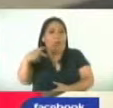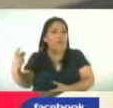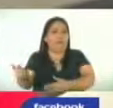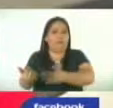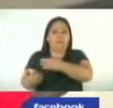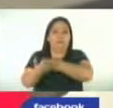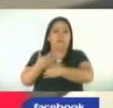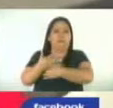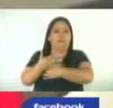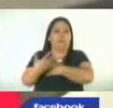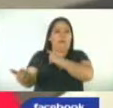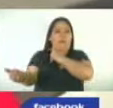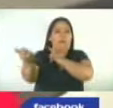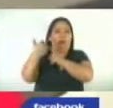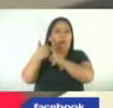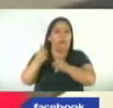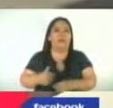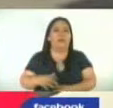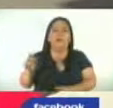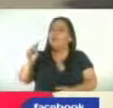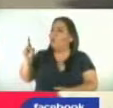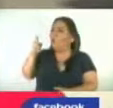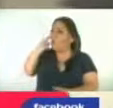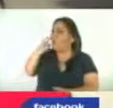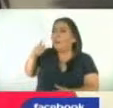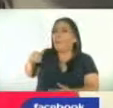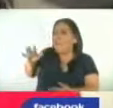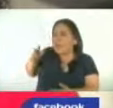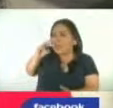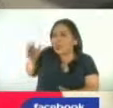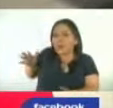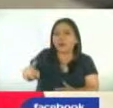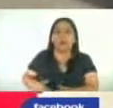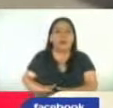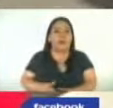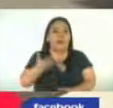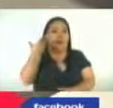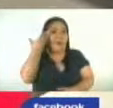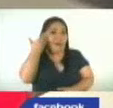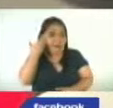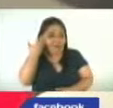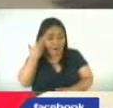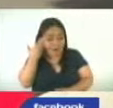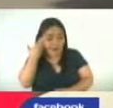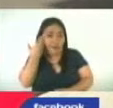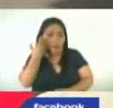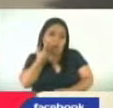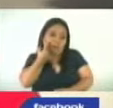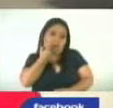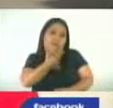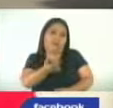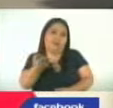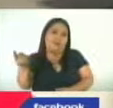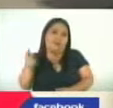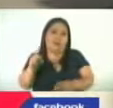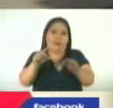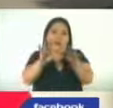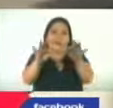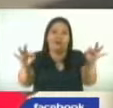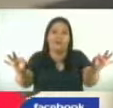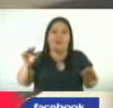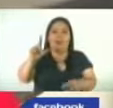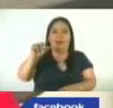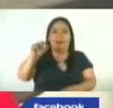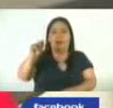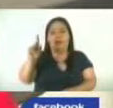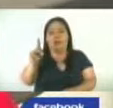personas. ¿En qué otras redes sociales has visto mensajes similares? En Facebook. En Facebook se miran muchos links que